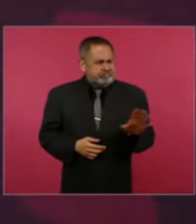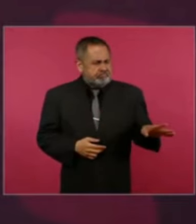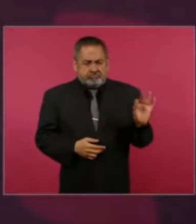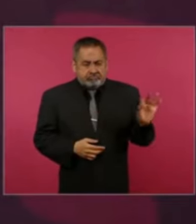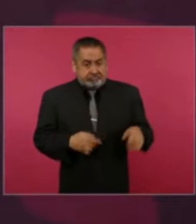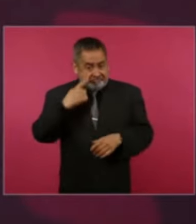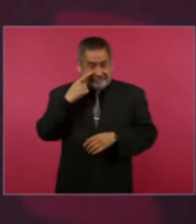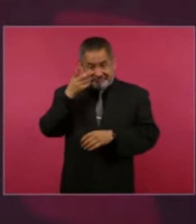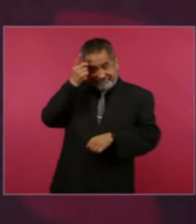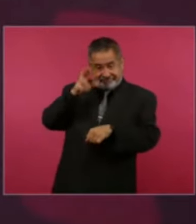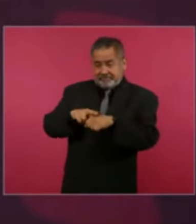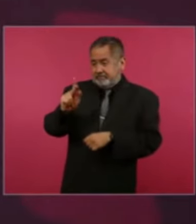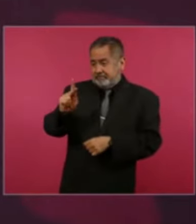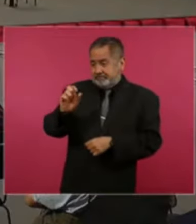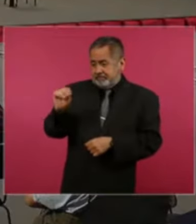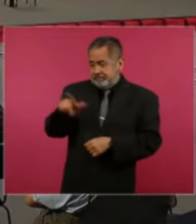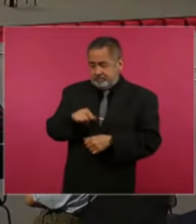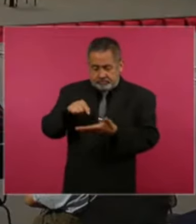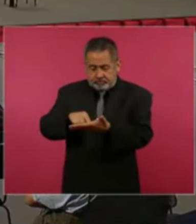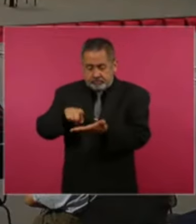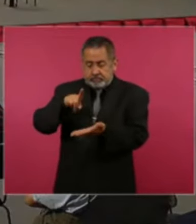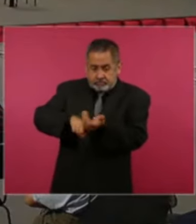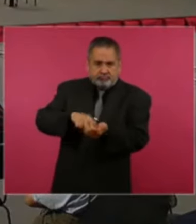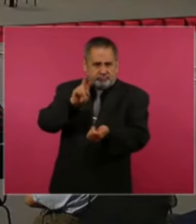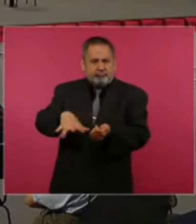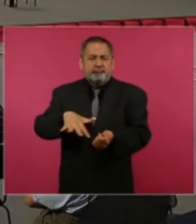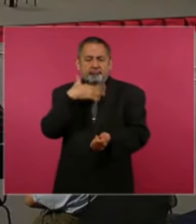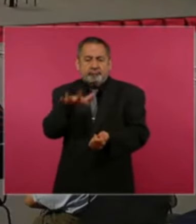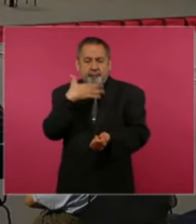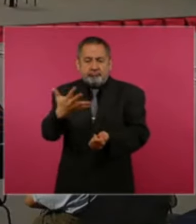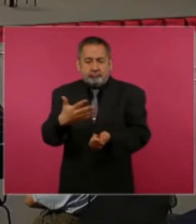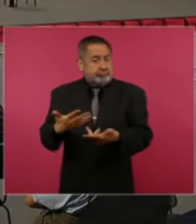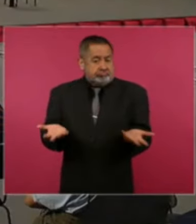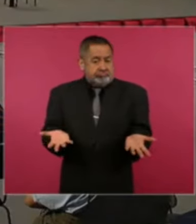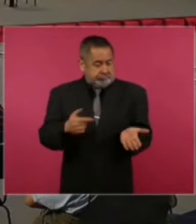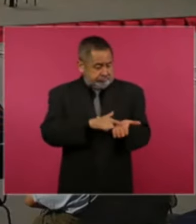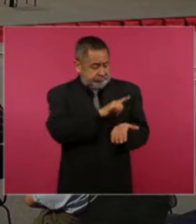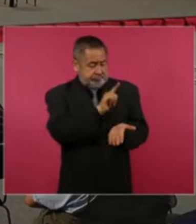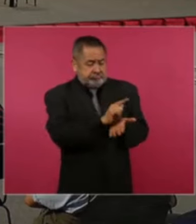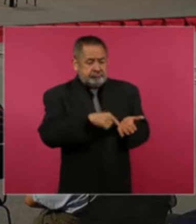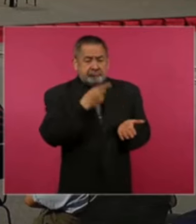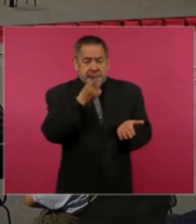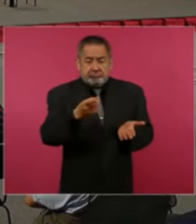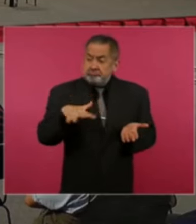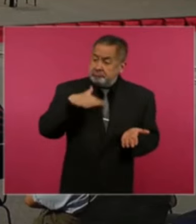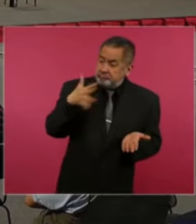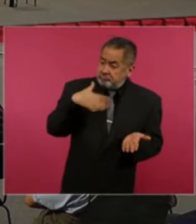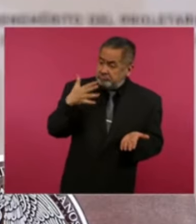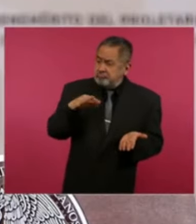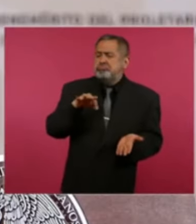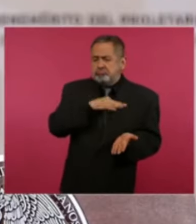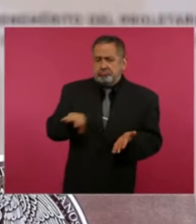Pemex son de corrupción, son actos de corrupción que deben ser investigados, y en eso van.